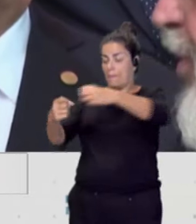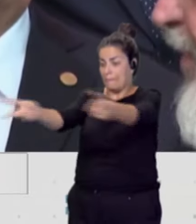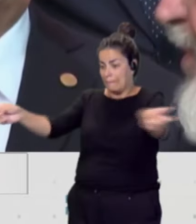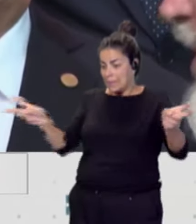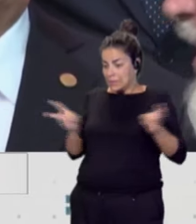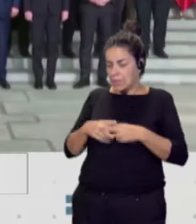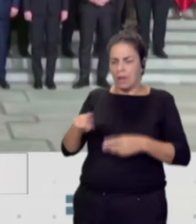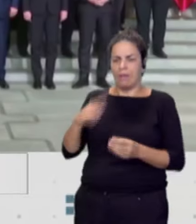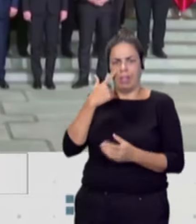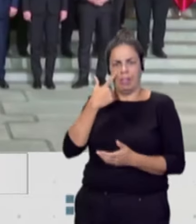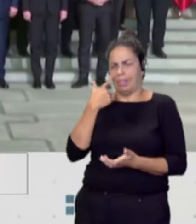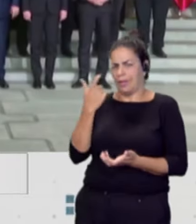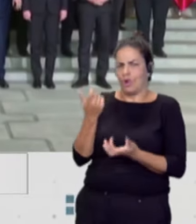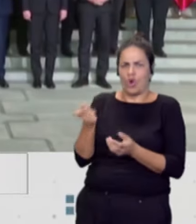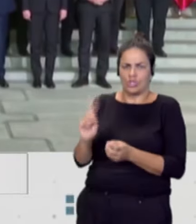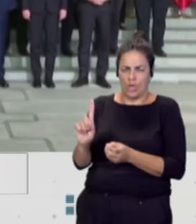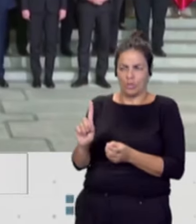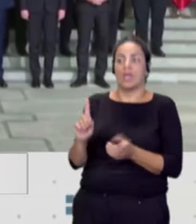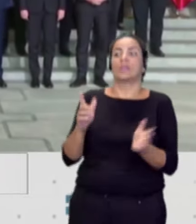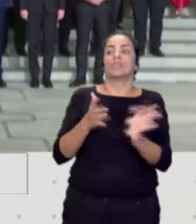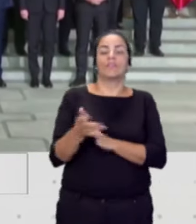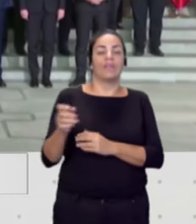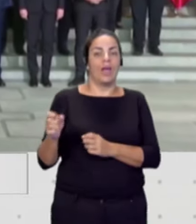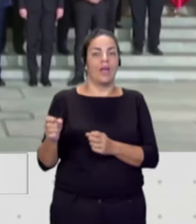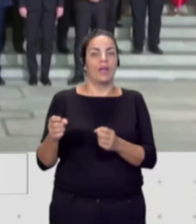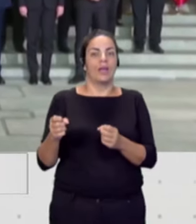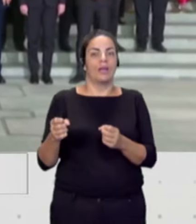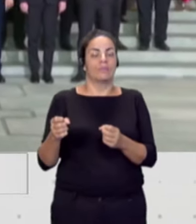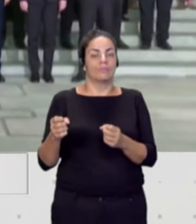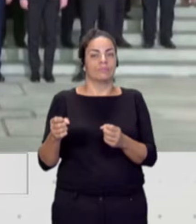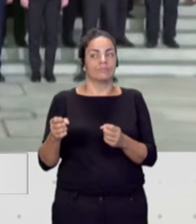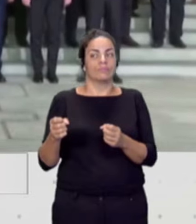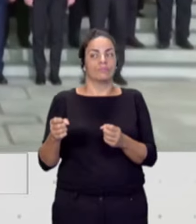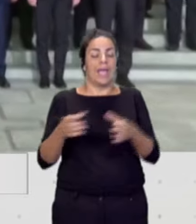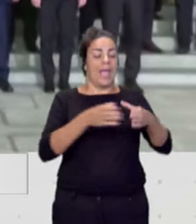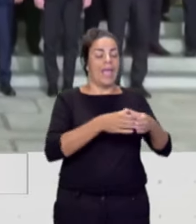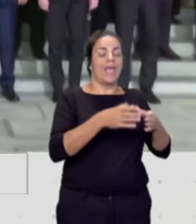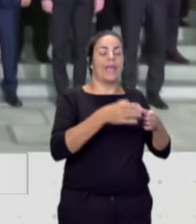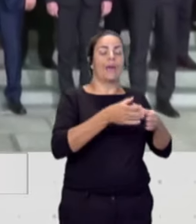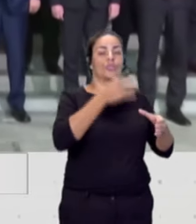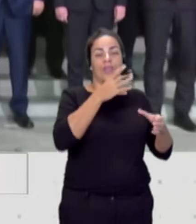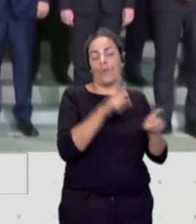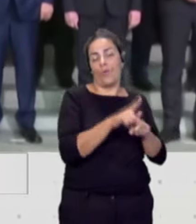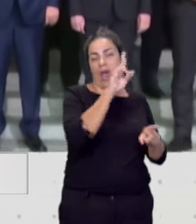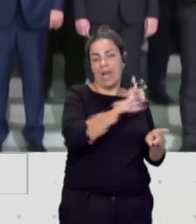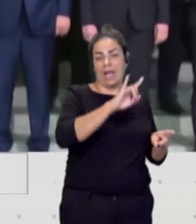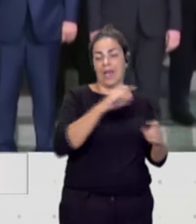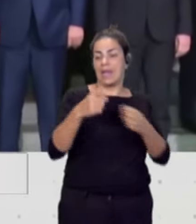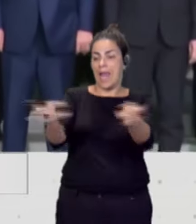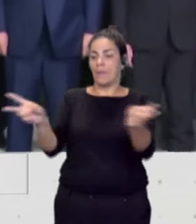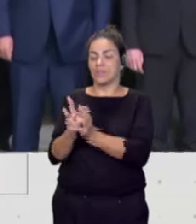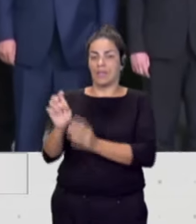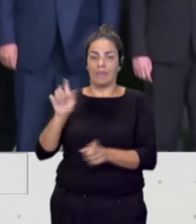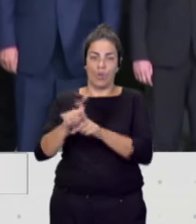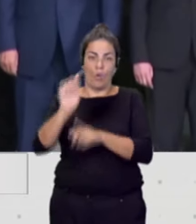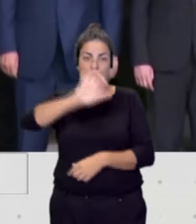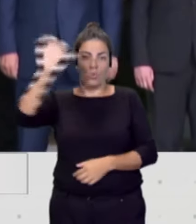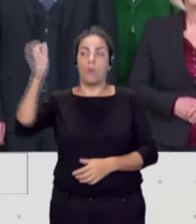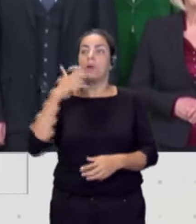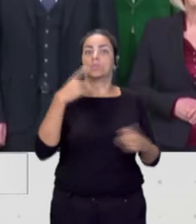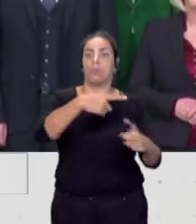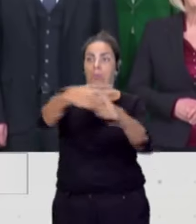posibilidad de diluirlo y de redistribuirlo adecuadamente en toda la Unión Europea. ¿Por qué no hacerlo si además a todos los expertos a medio y